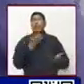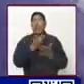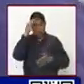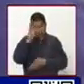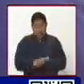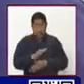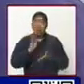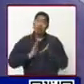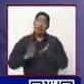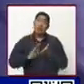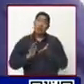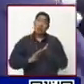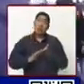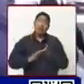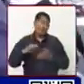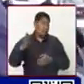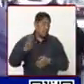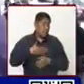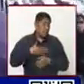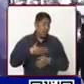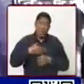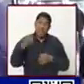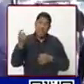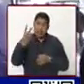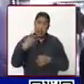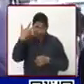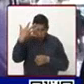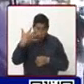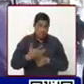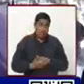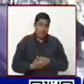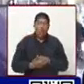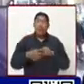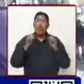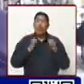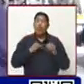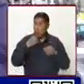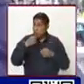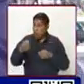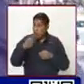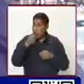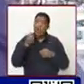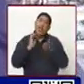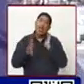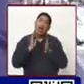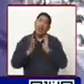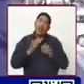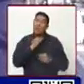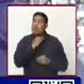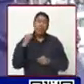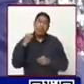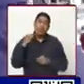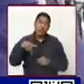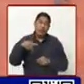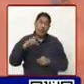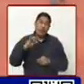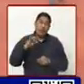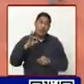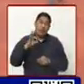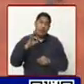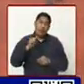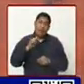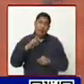tardes. Disculpe, Federico Camacho le habla de Bolivisión. Soy periodista, quería conversar con el padre Pifarré.